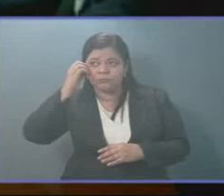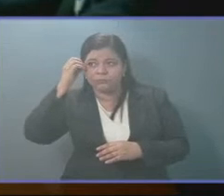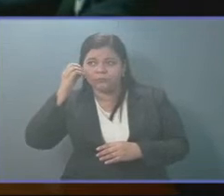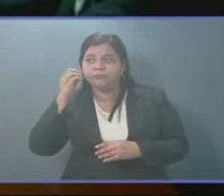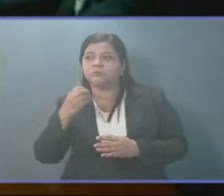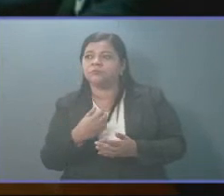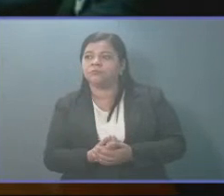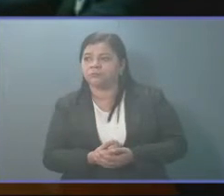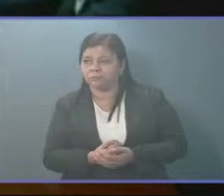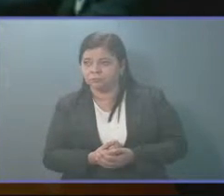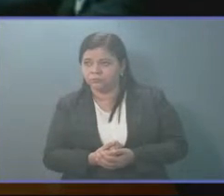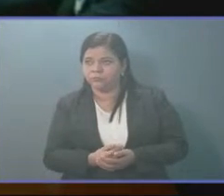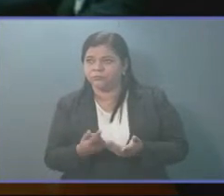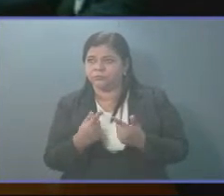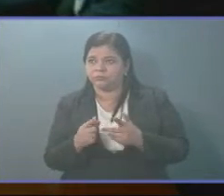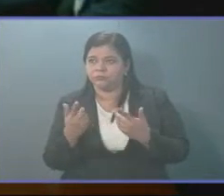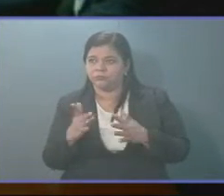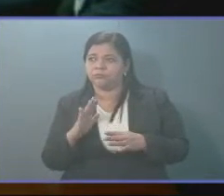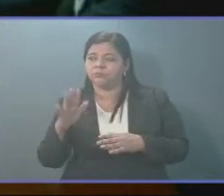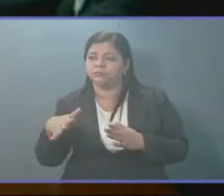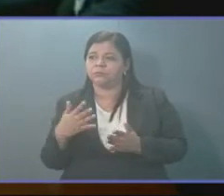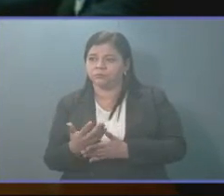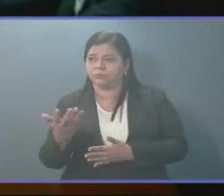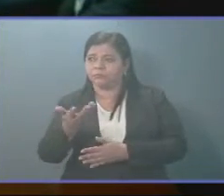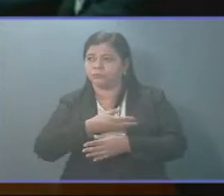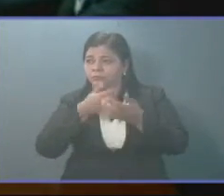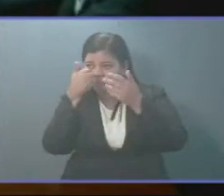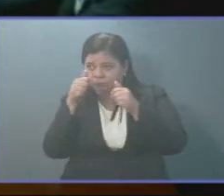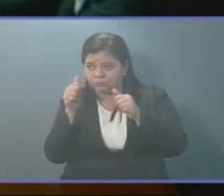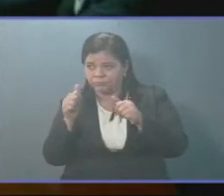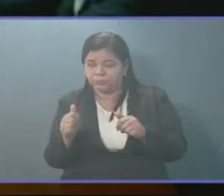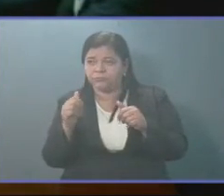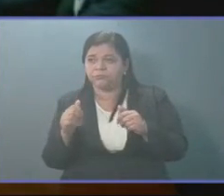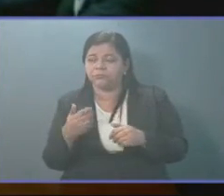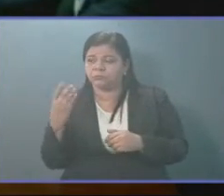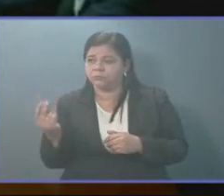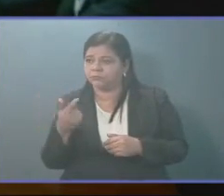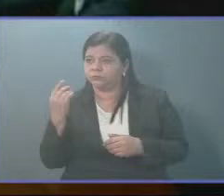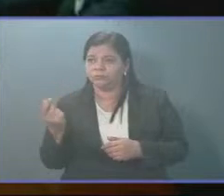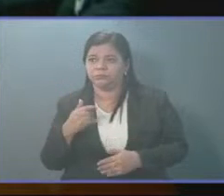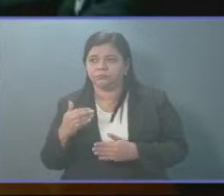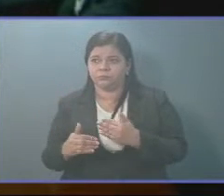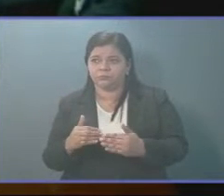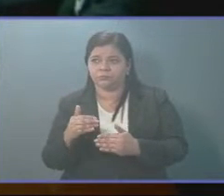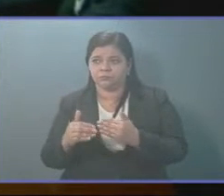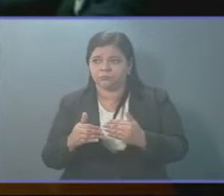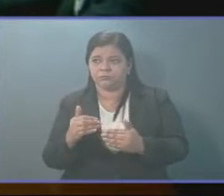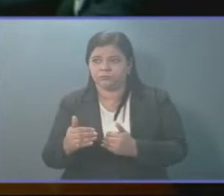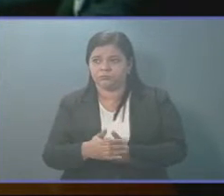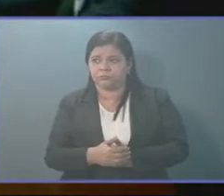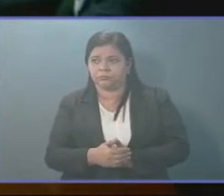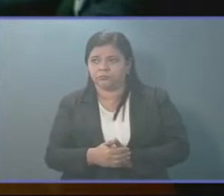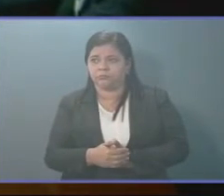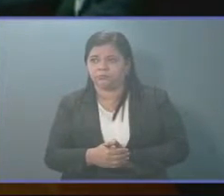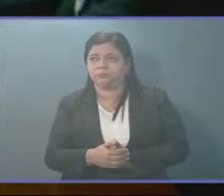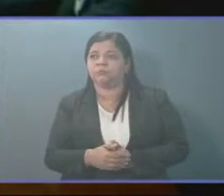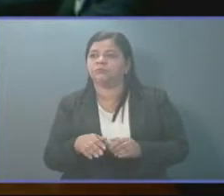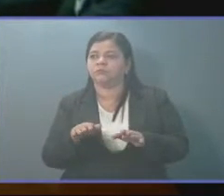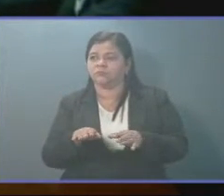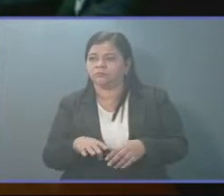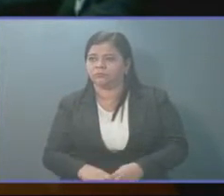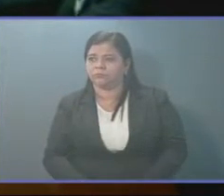y totalmente de acuerdo con que agilicemos este tipo de procesos a favor de los trabajadores,